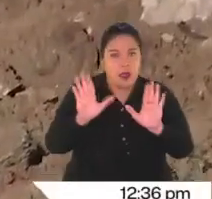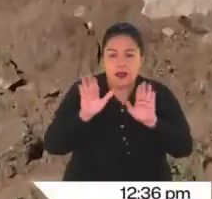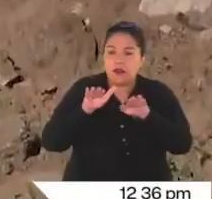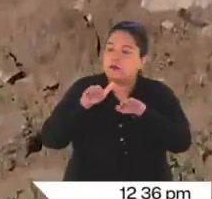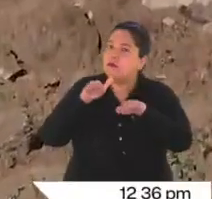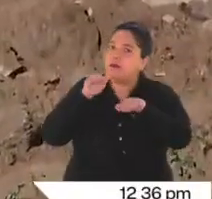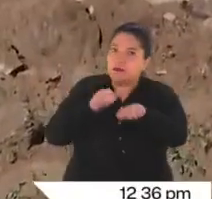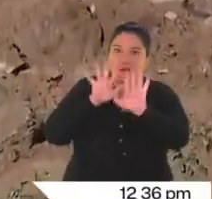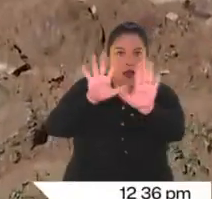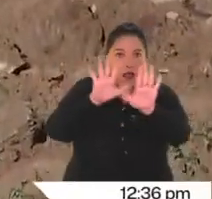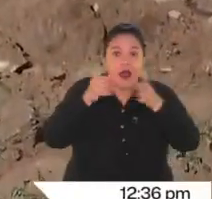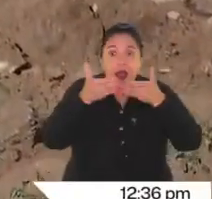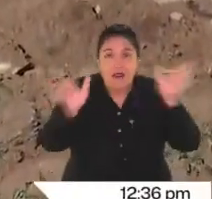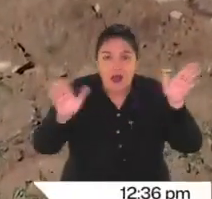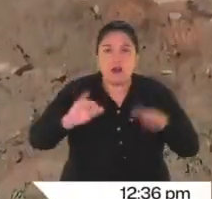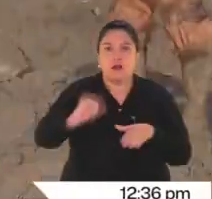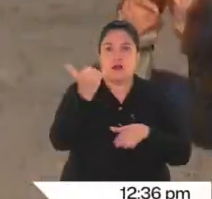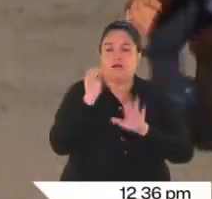habilite la vía.